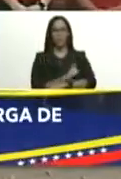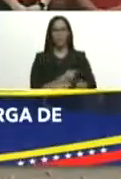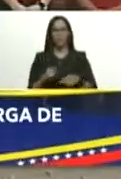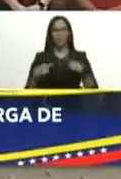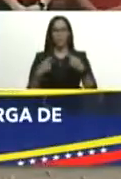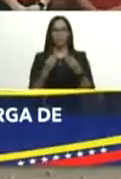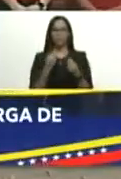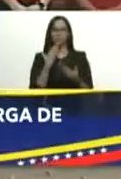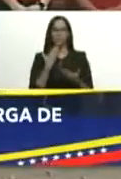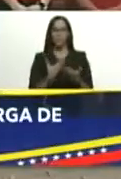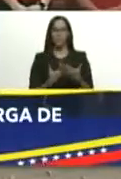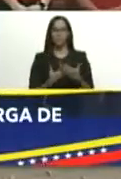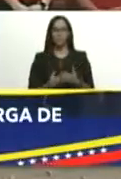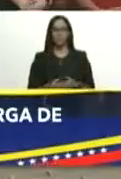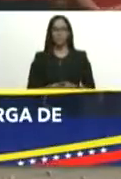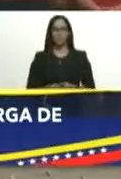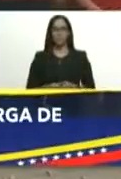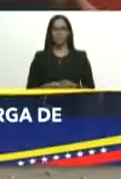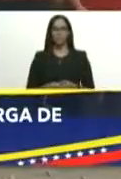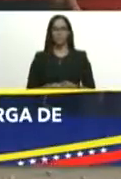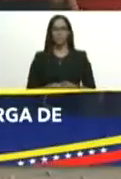Muchas gracias.